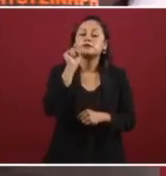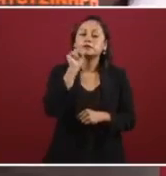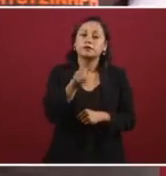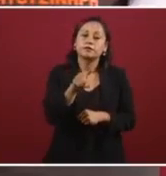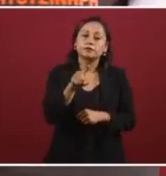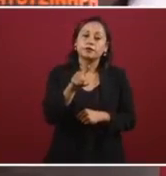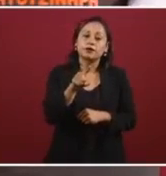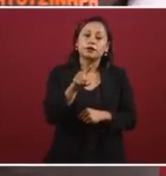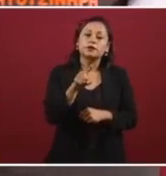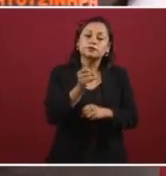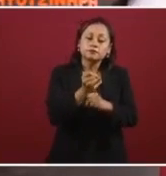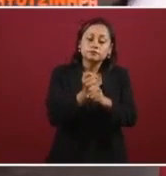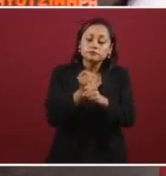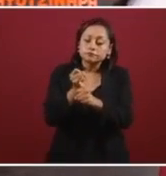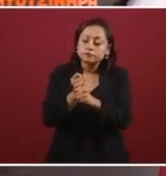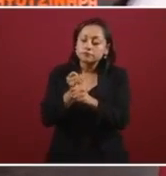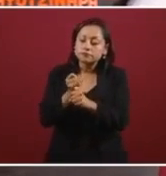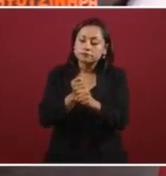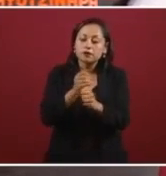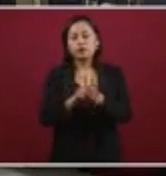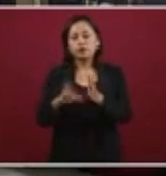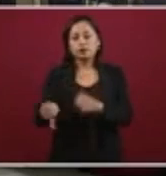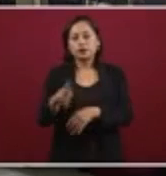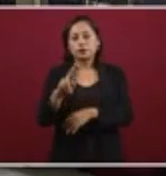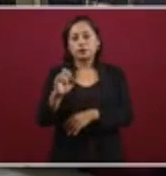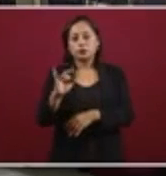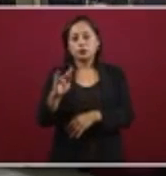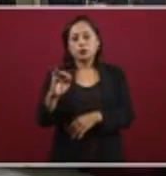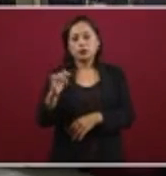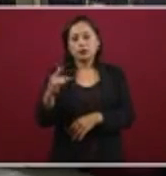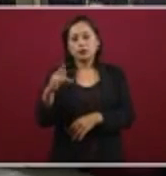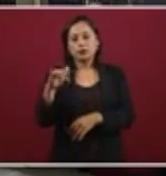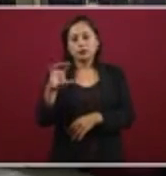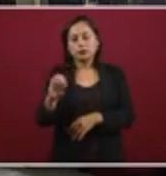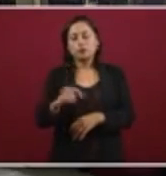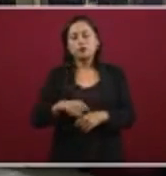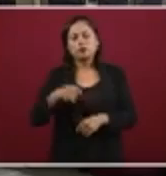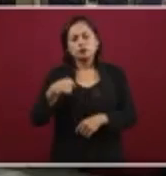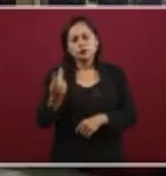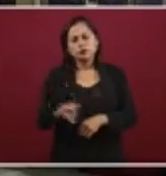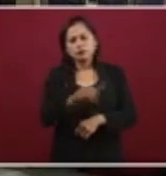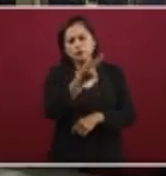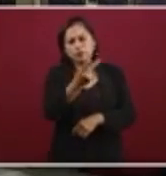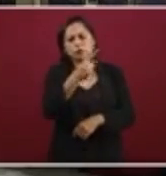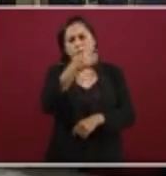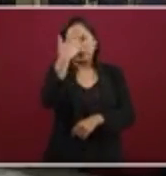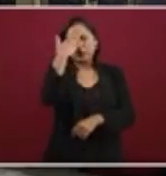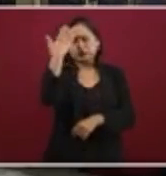dar información sobre los resultados de las investigaciones. Nuestro compromiso de proteger